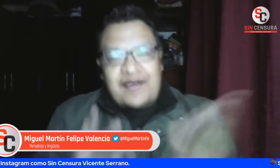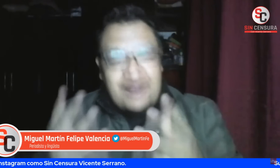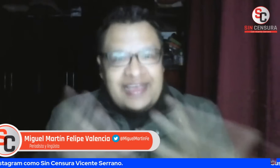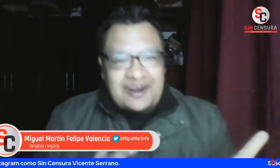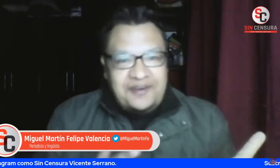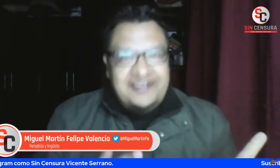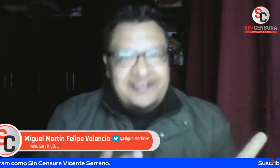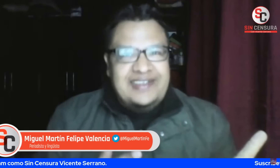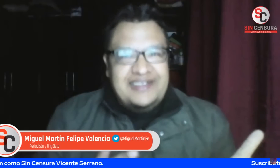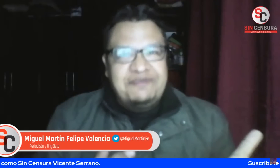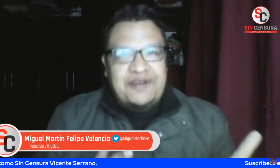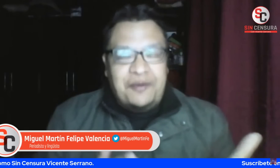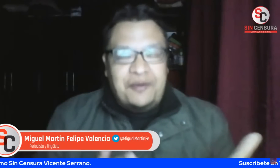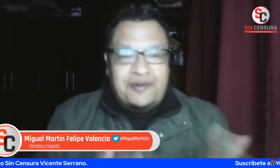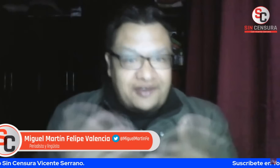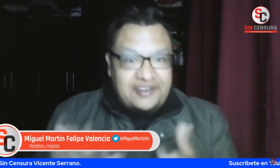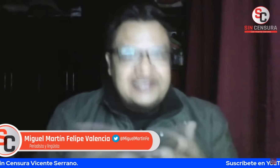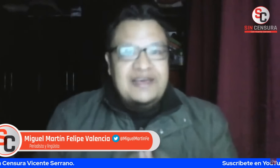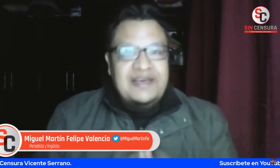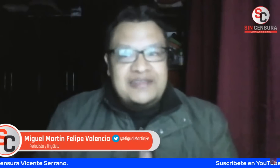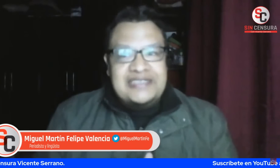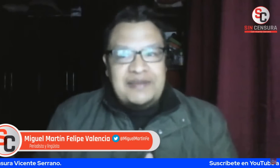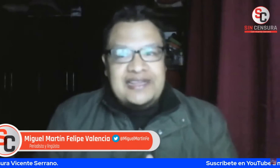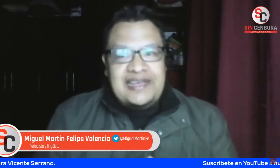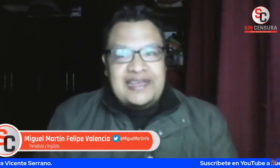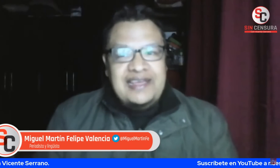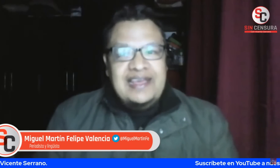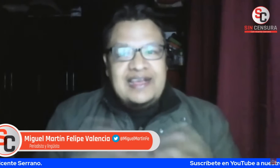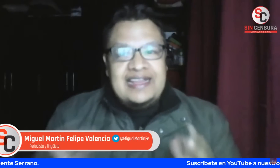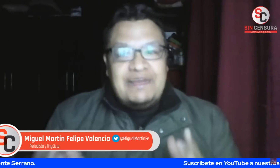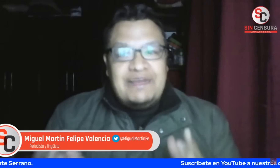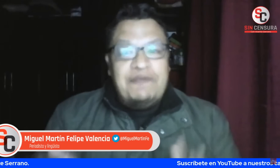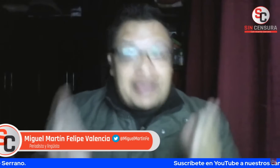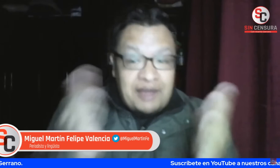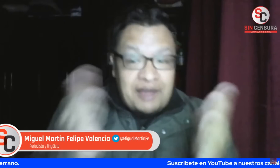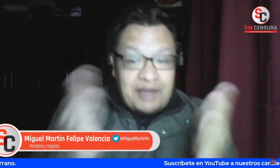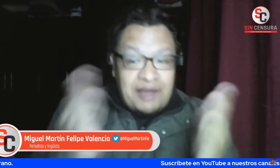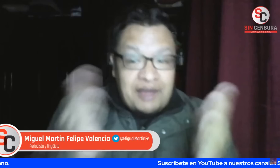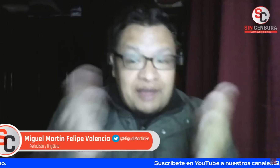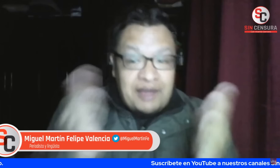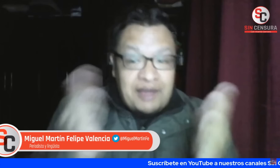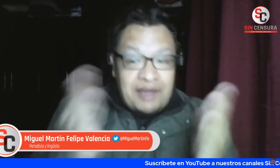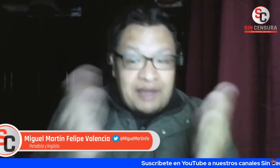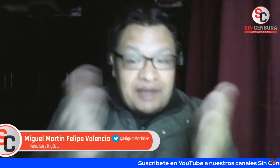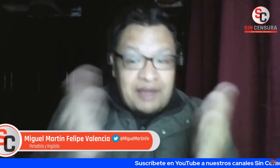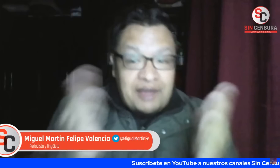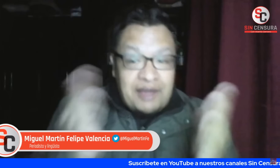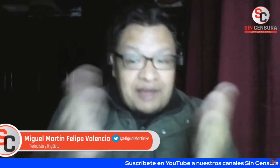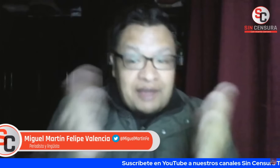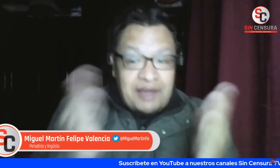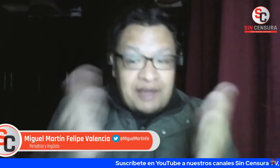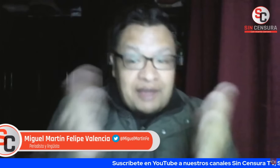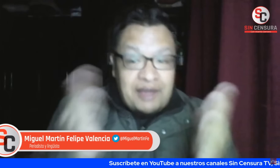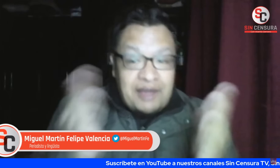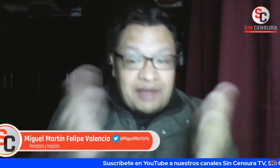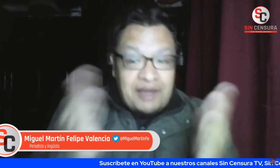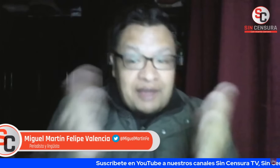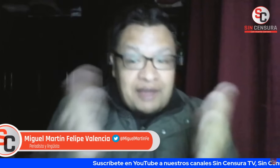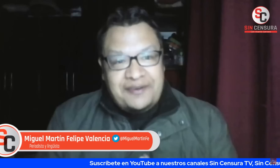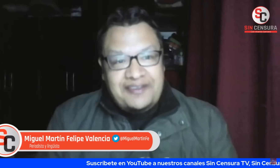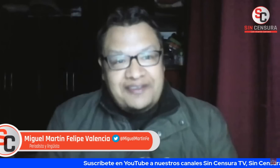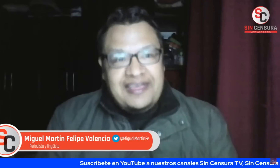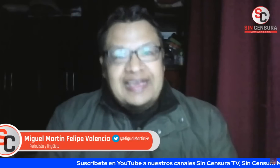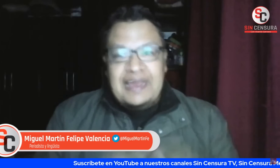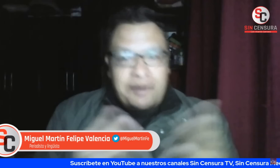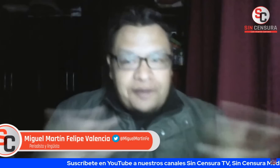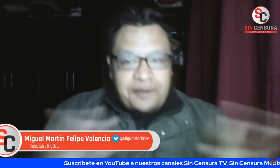tenga que corregirlo, como Kurt, precisamente, que mejor Kurt sepa cómo se dice en español un